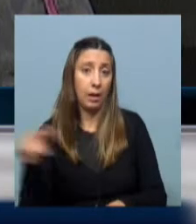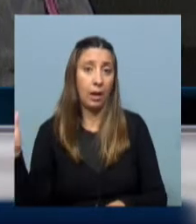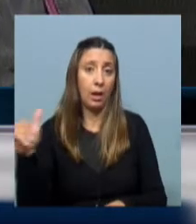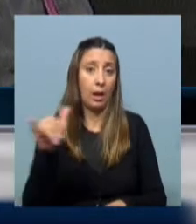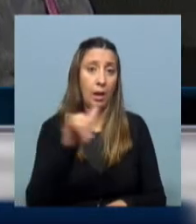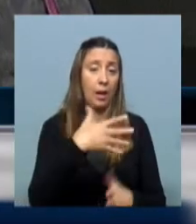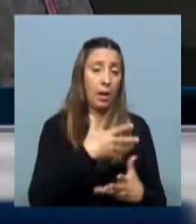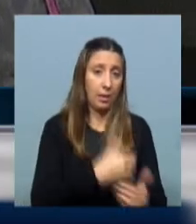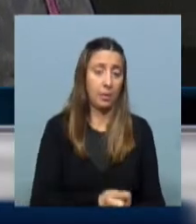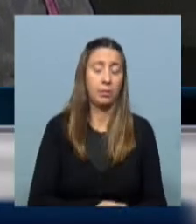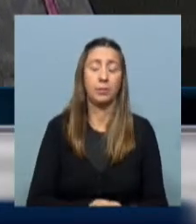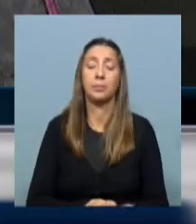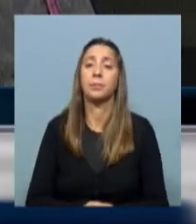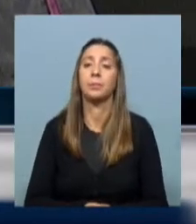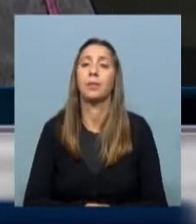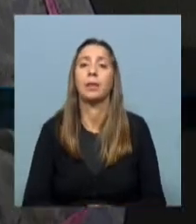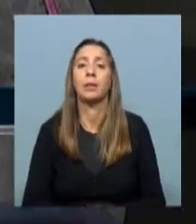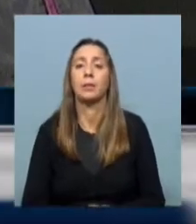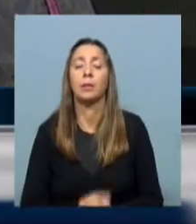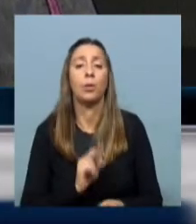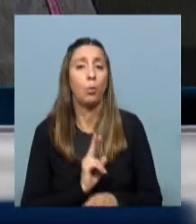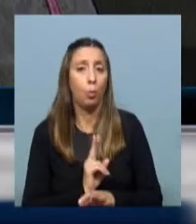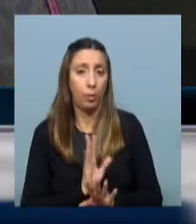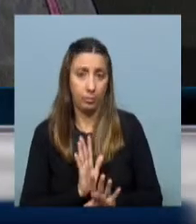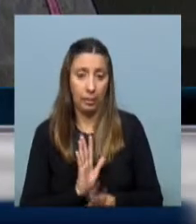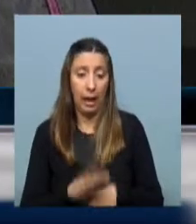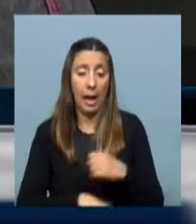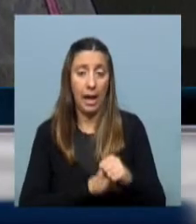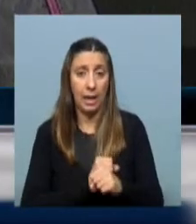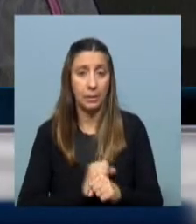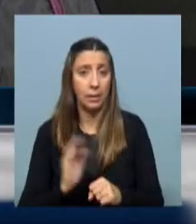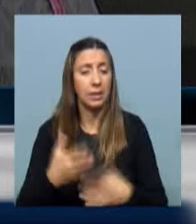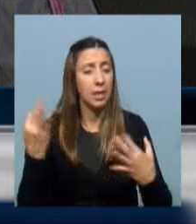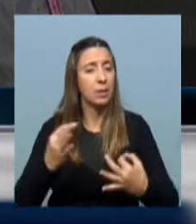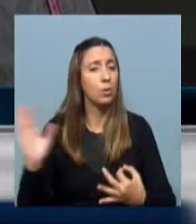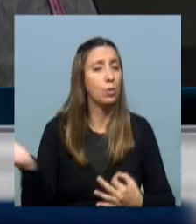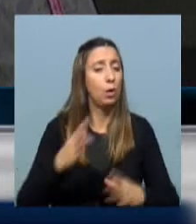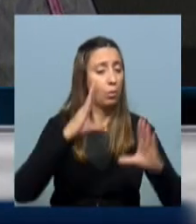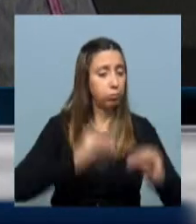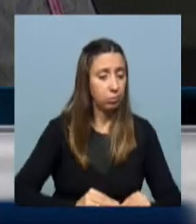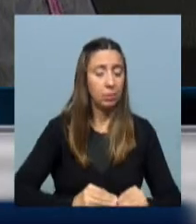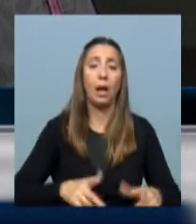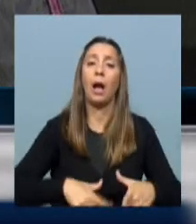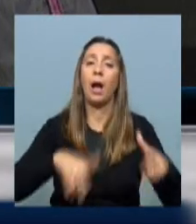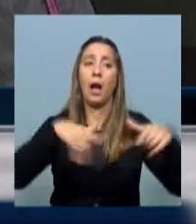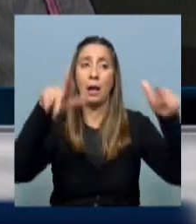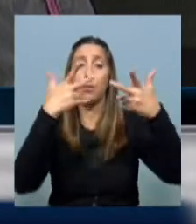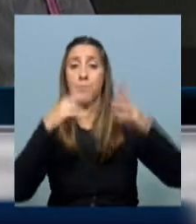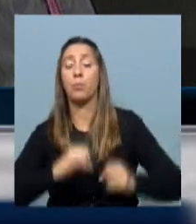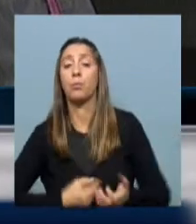ayudó. Entonces, esa es la guardia de cenizas. Hasta que no estemos seguros que árboles que